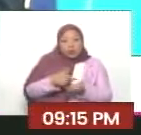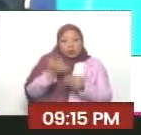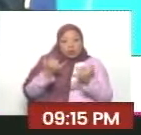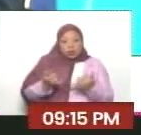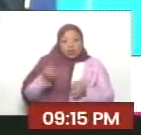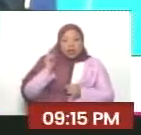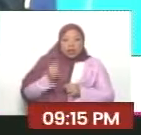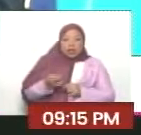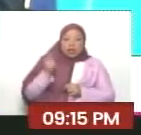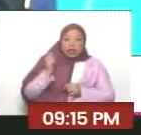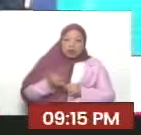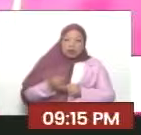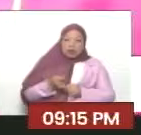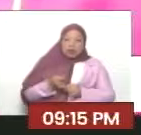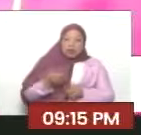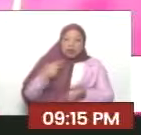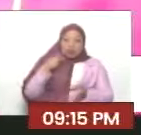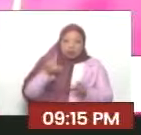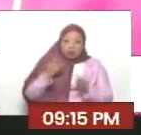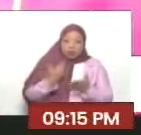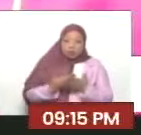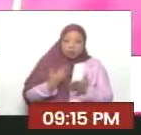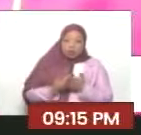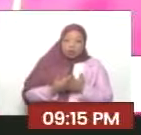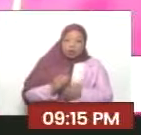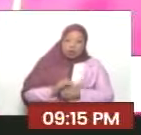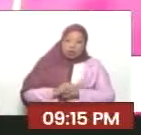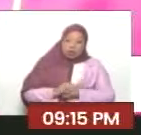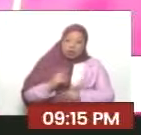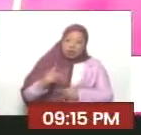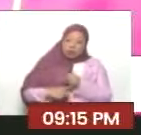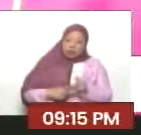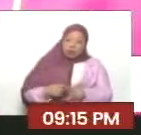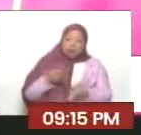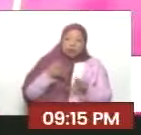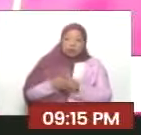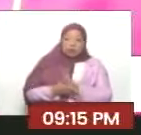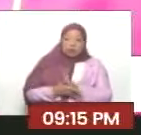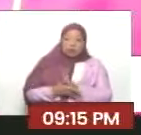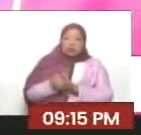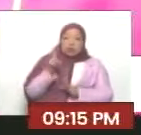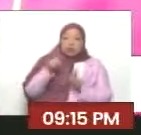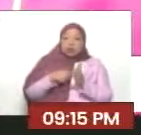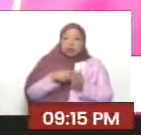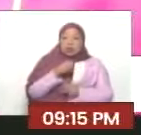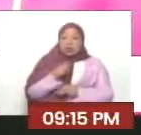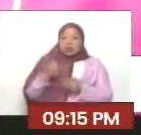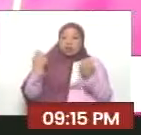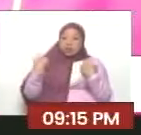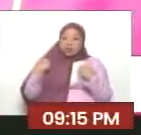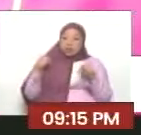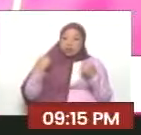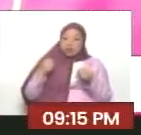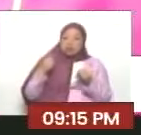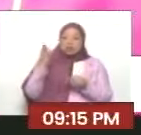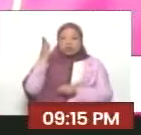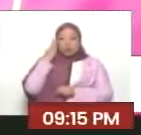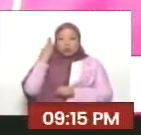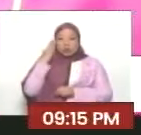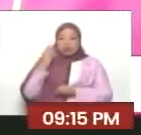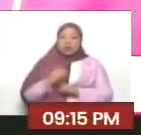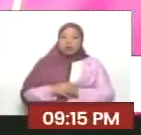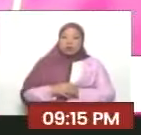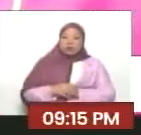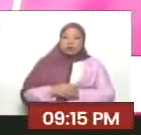estamos en la tarea. ¿Cuál es la propuesta nuestra para que estos productores se multipliquen por miles en esas prácticas y saberes, en